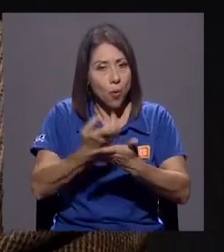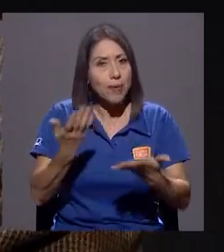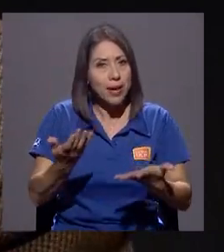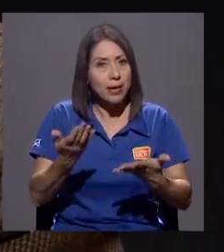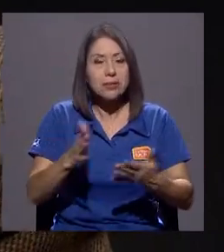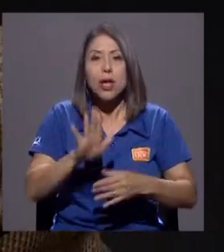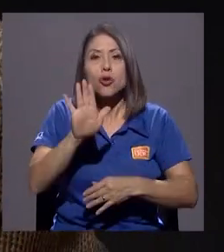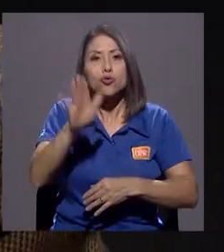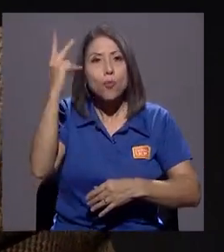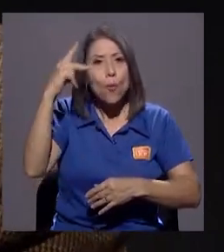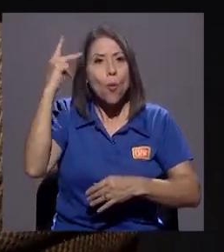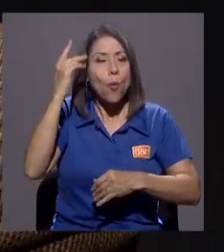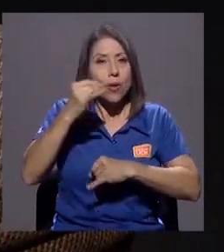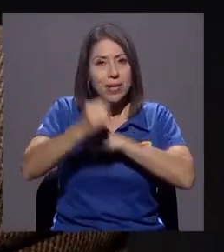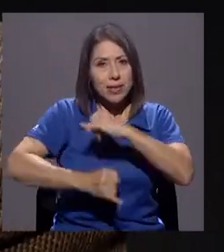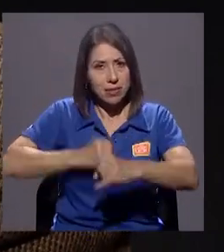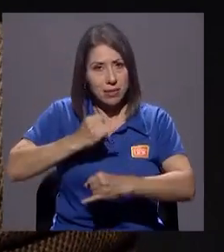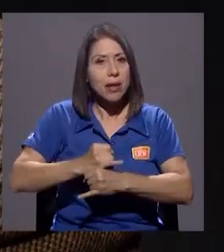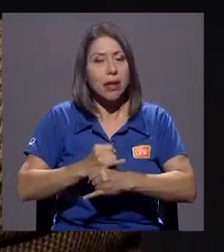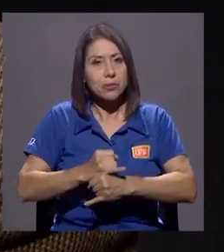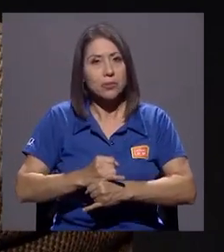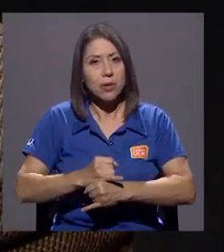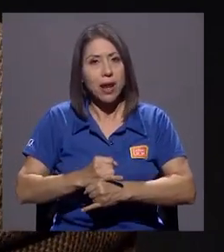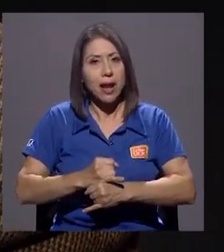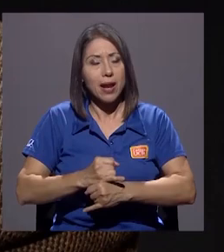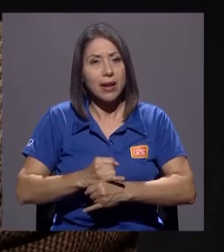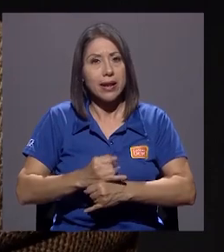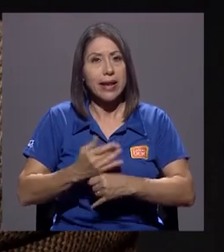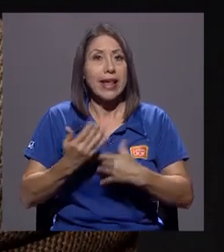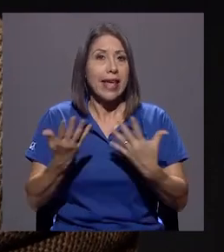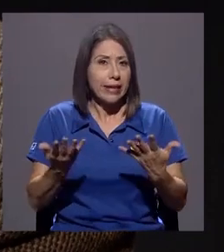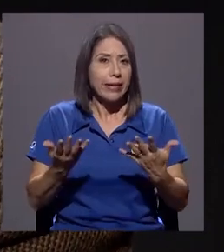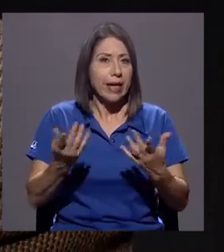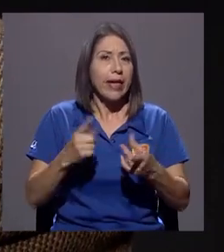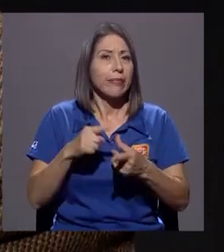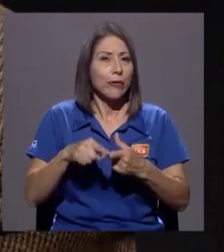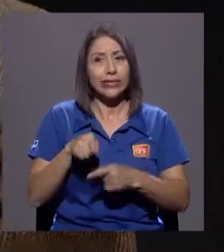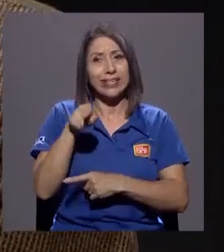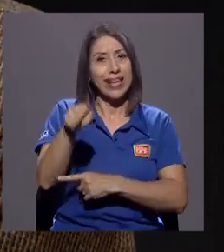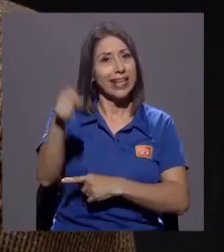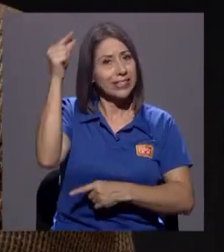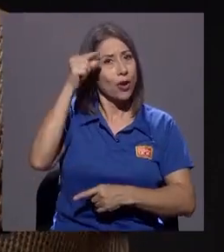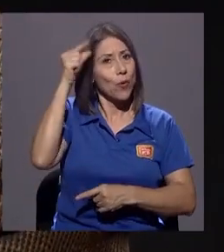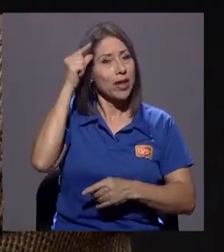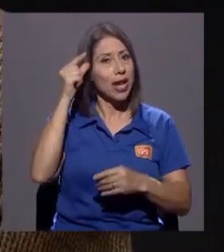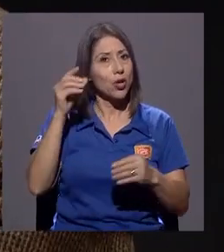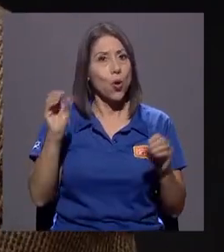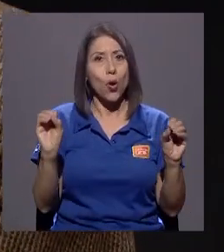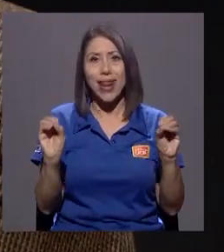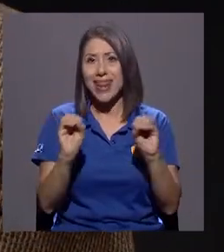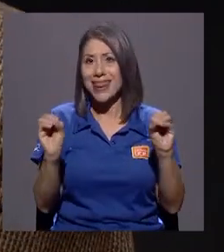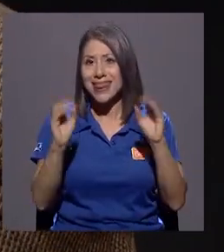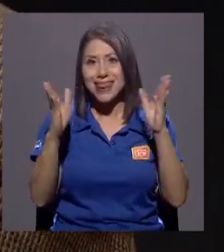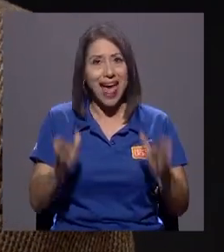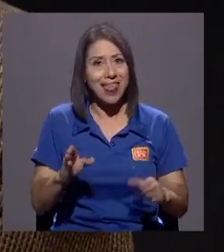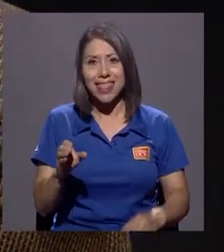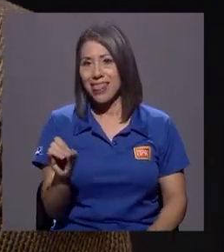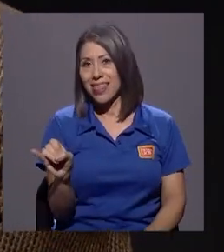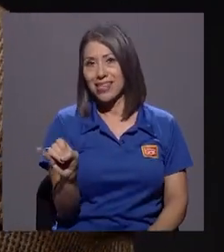y en su política internacional verdad entonces en ese gobierno nadie de izquierda